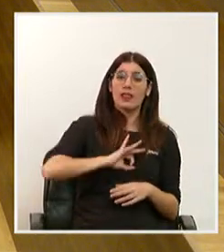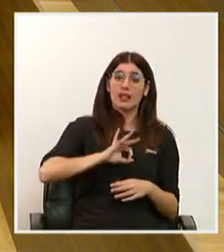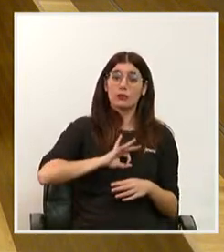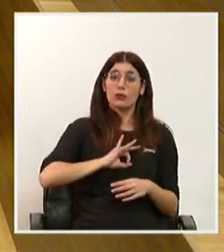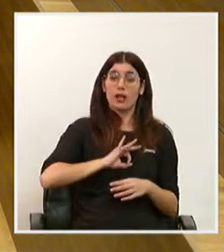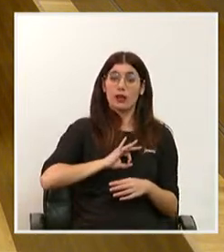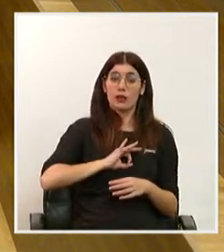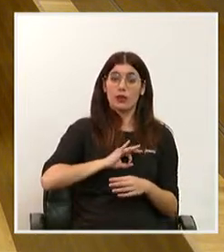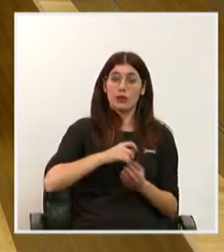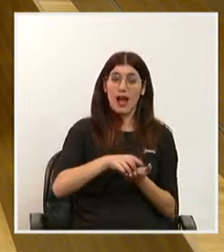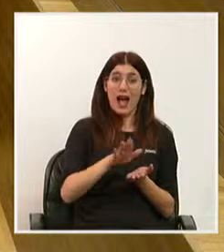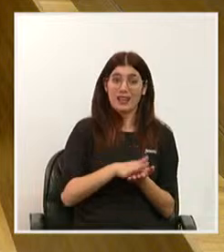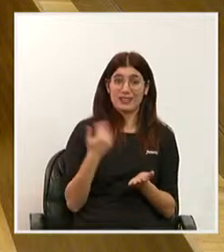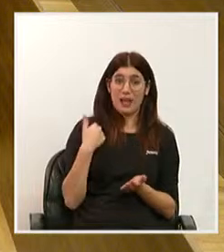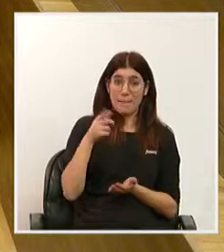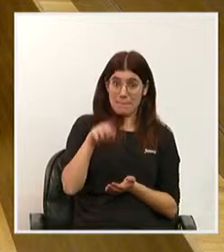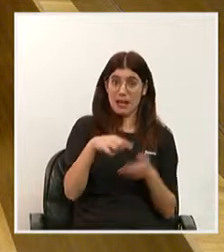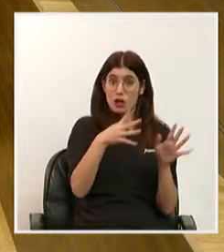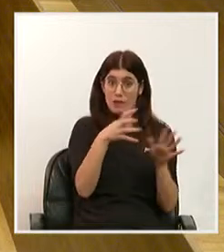deut